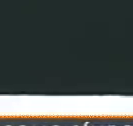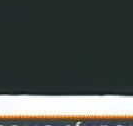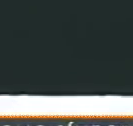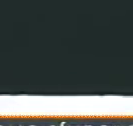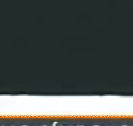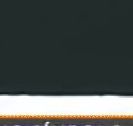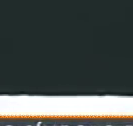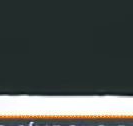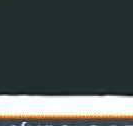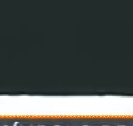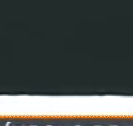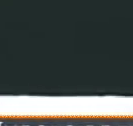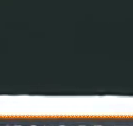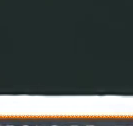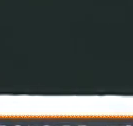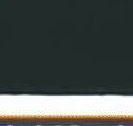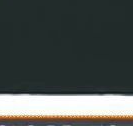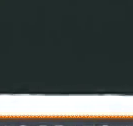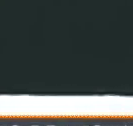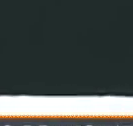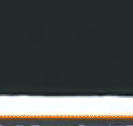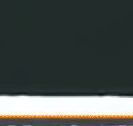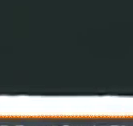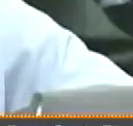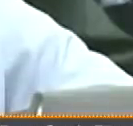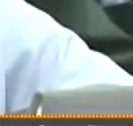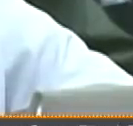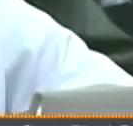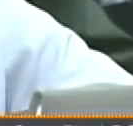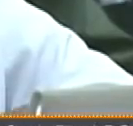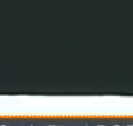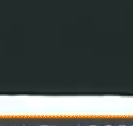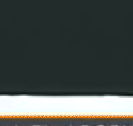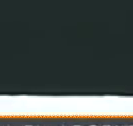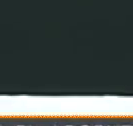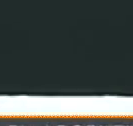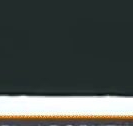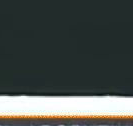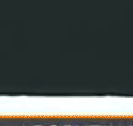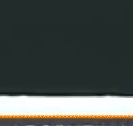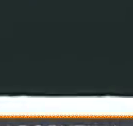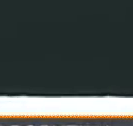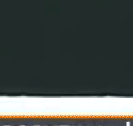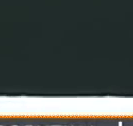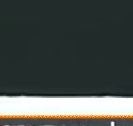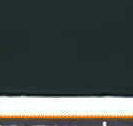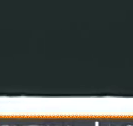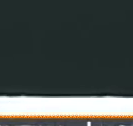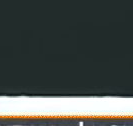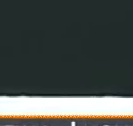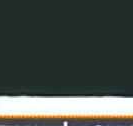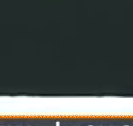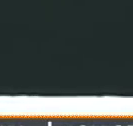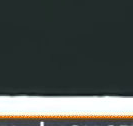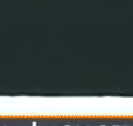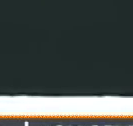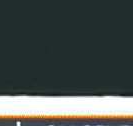Aristóbulis Turis, Elías Agua, Héctor Rodríguez, Edwin Rojas, Miguel Rodríguez el Bueno,